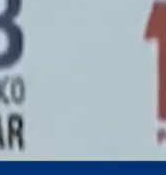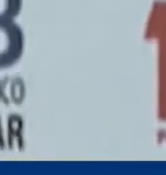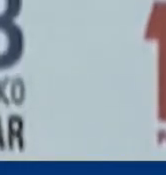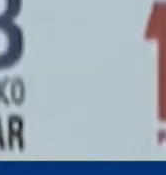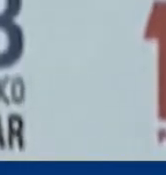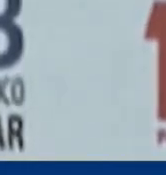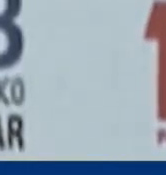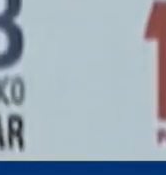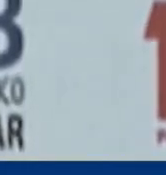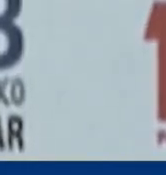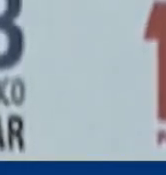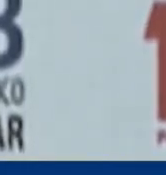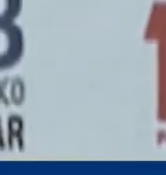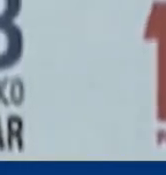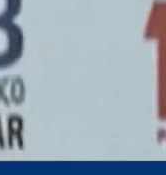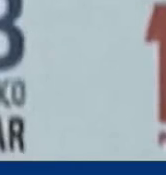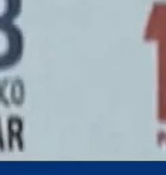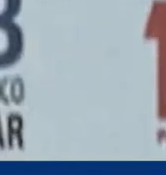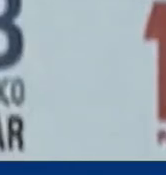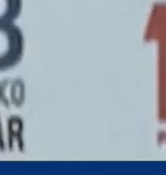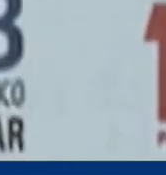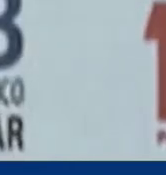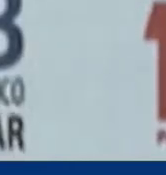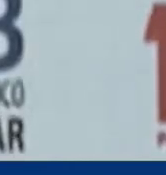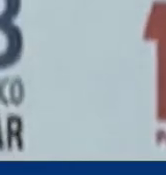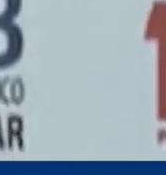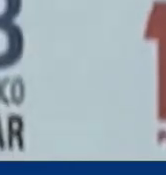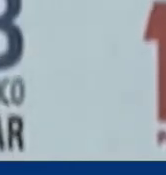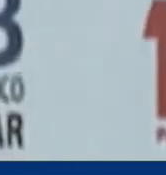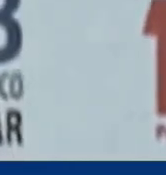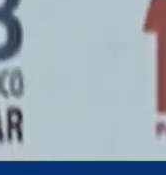el gran polo patriótico.